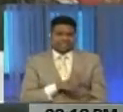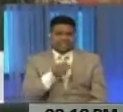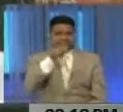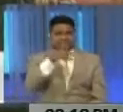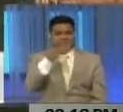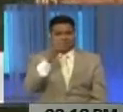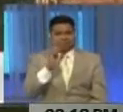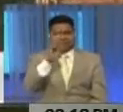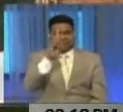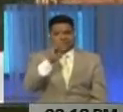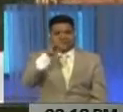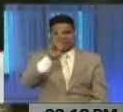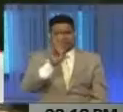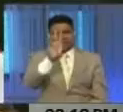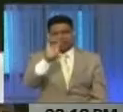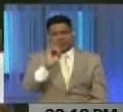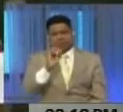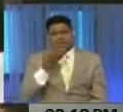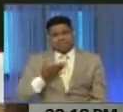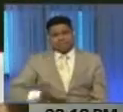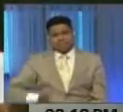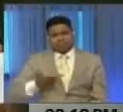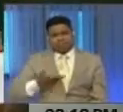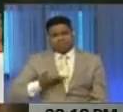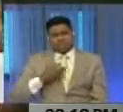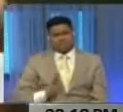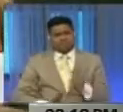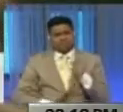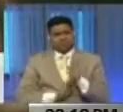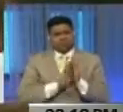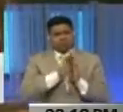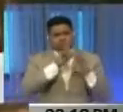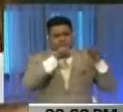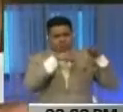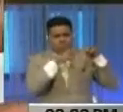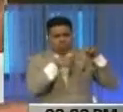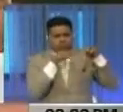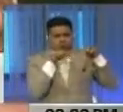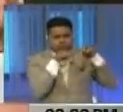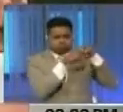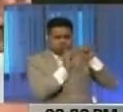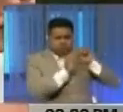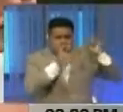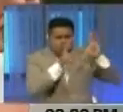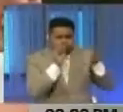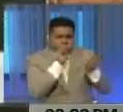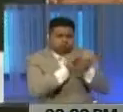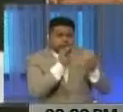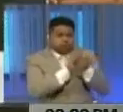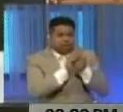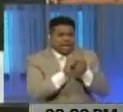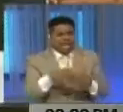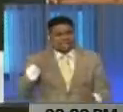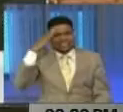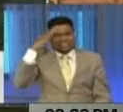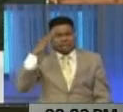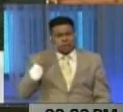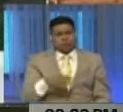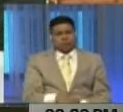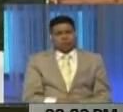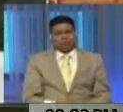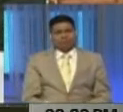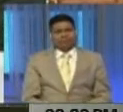un importantísimo desarrollo minero de más de 100 años. Saludo a la presidenta Michelle Bachelet. al